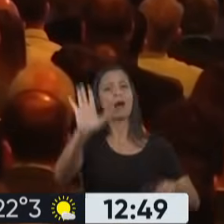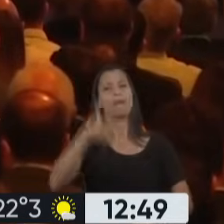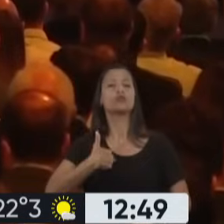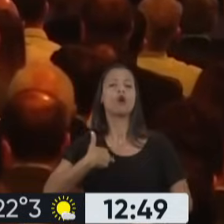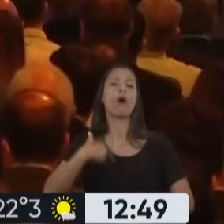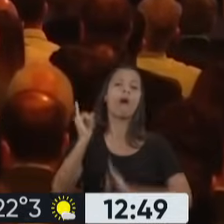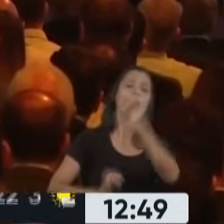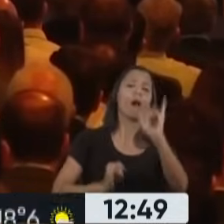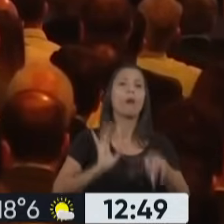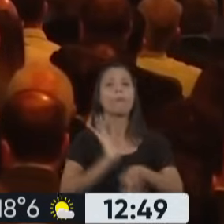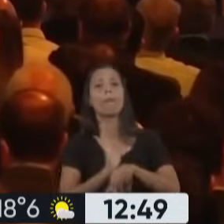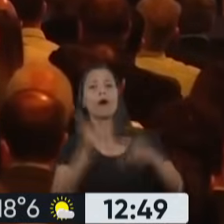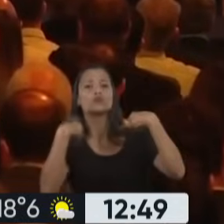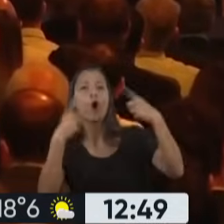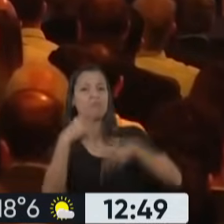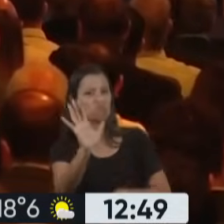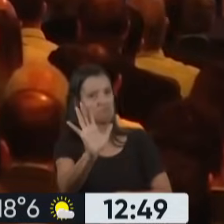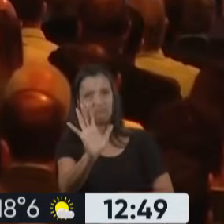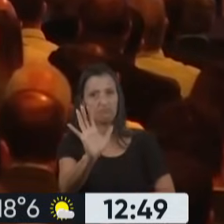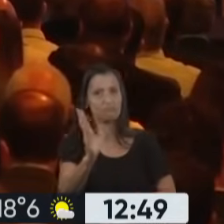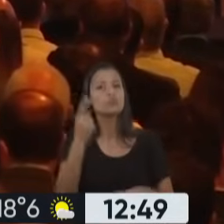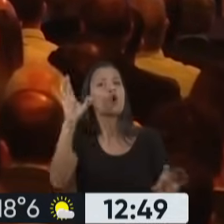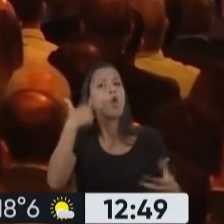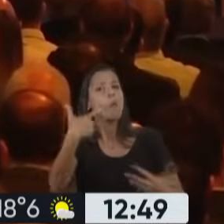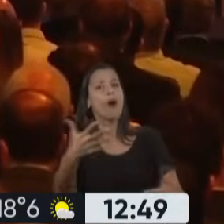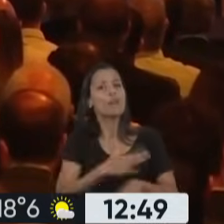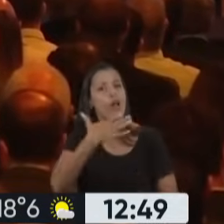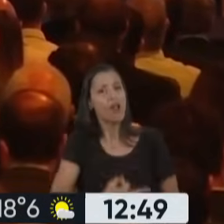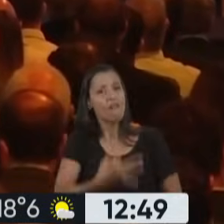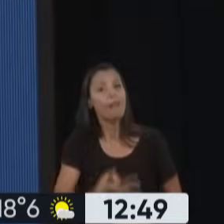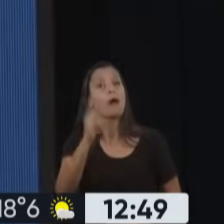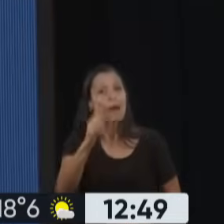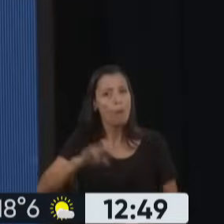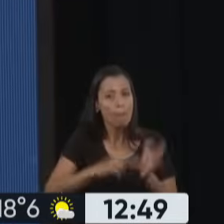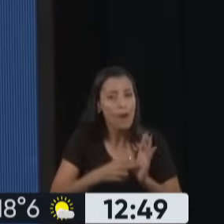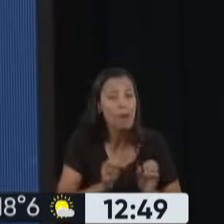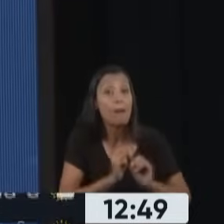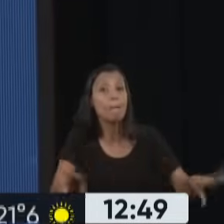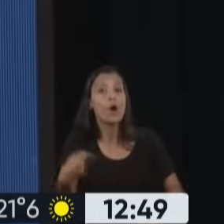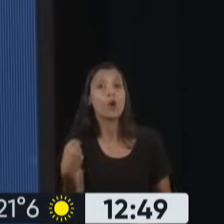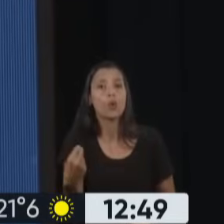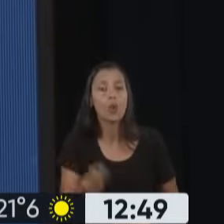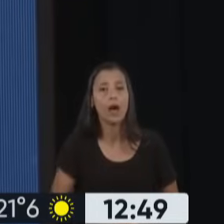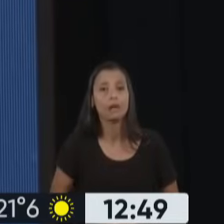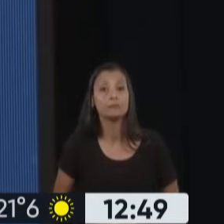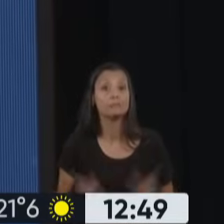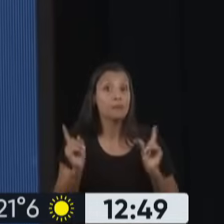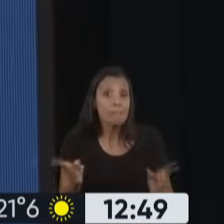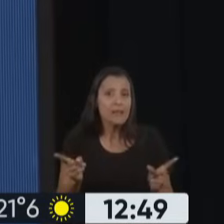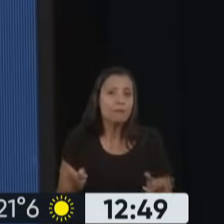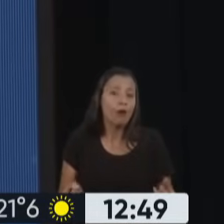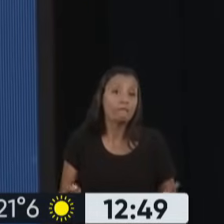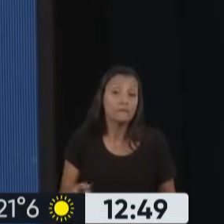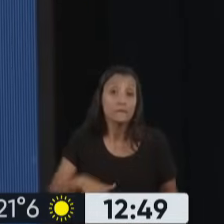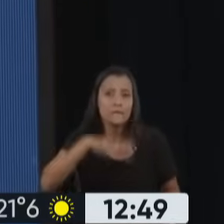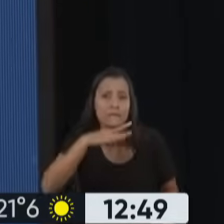llorar, sino que el problema más grave fue esa estupidez de ley